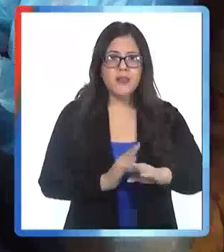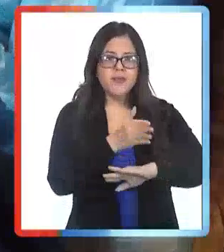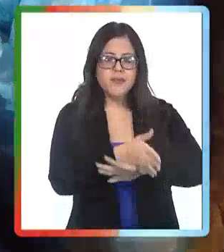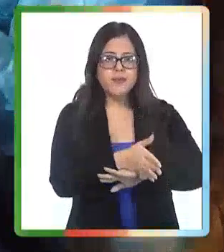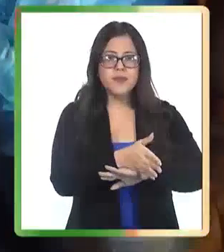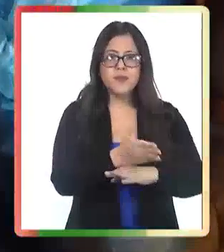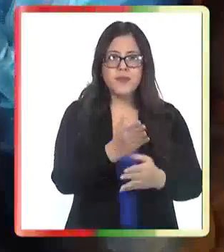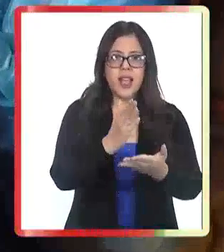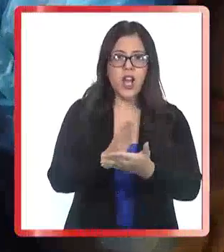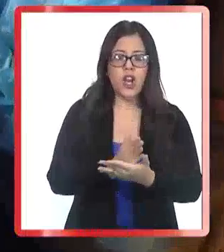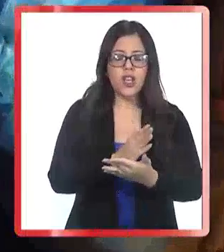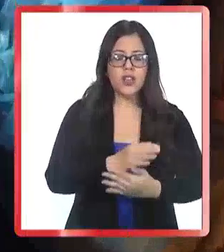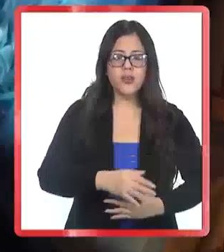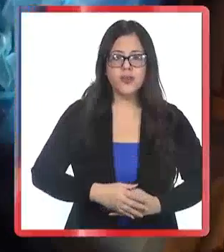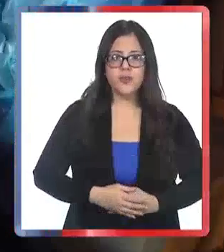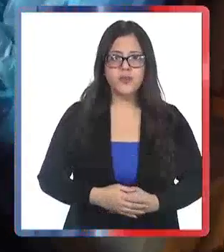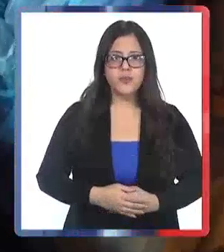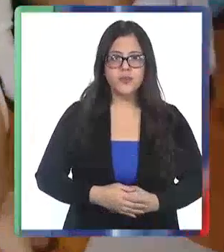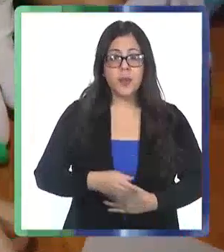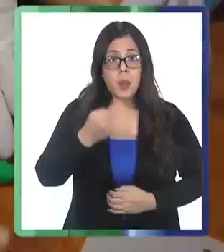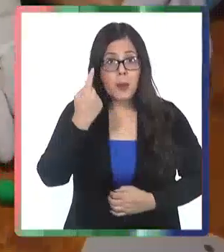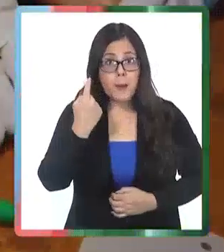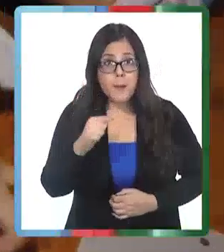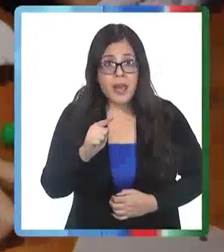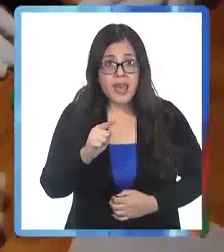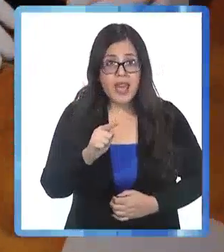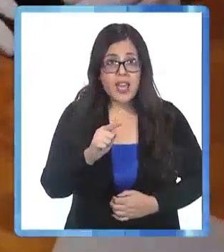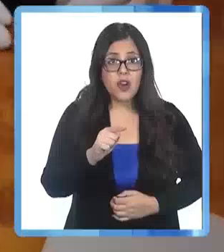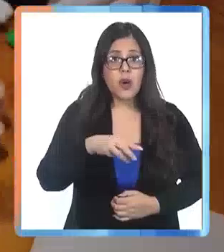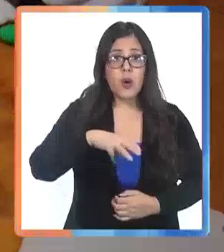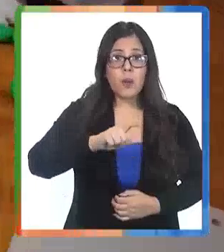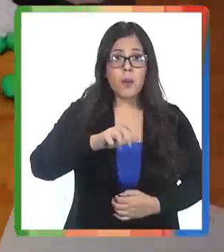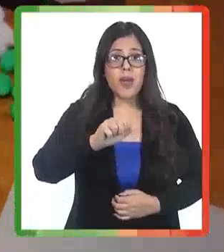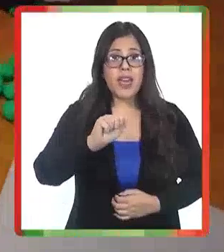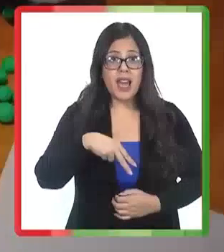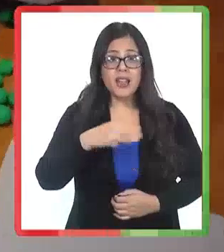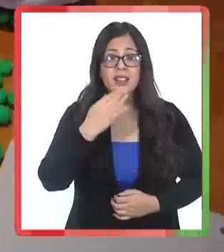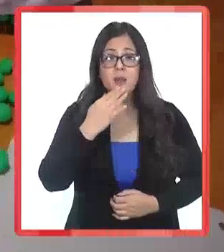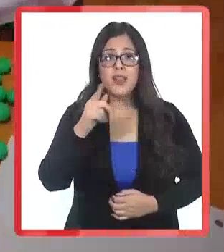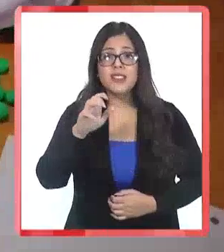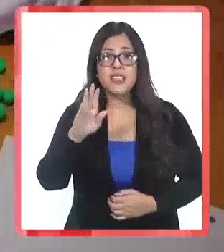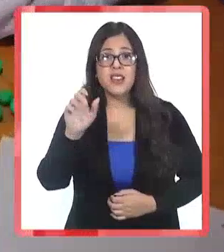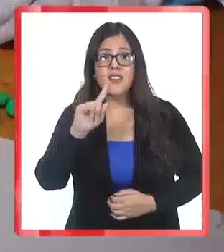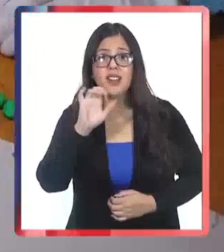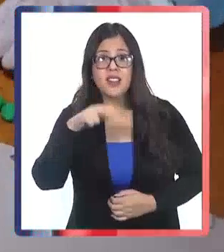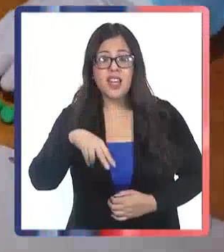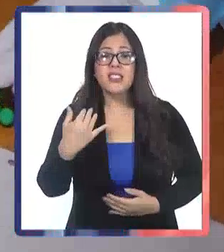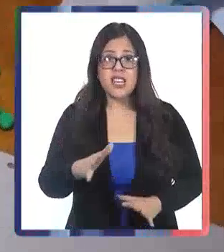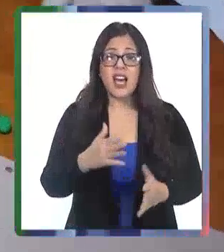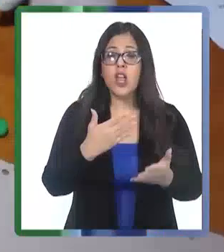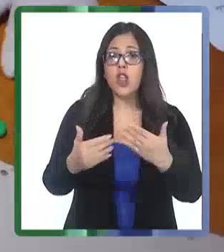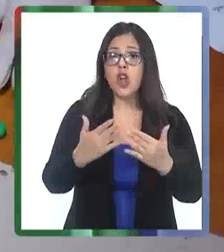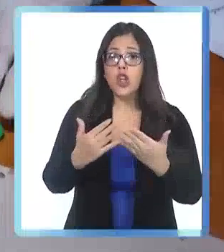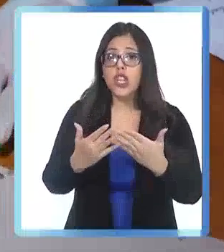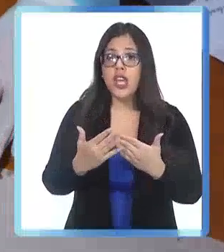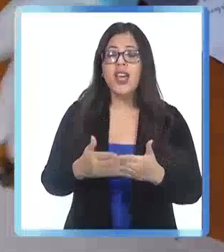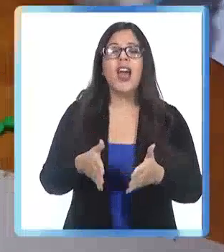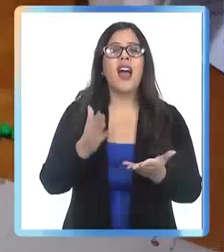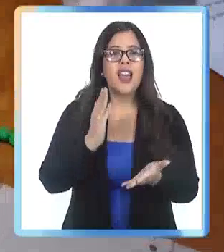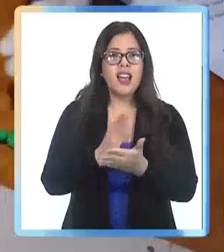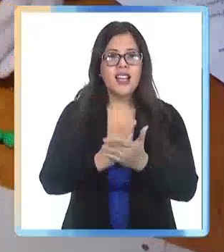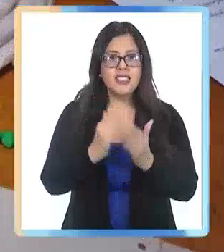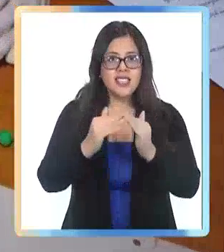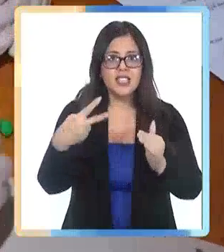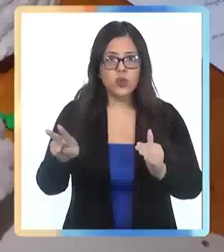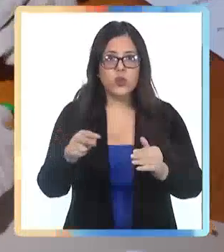participar y asistir a establecimientos regulares. Sin embargo, tanto Megan como Sebastián reciben atención educativa en sus hogares dos veces